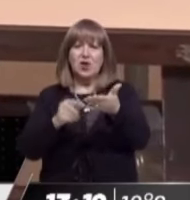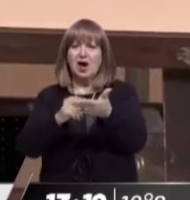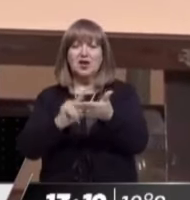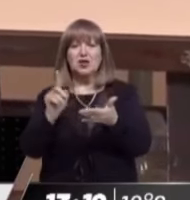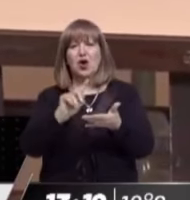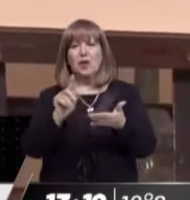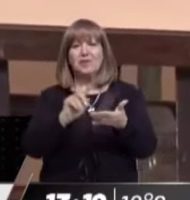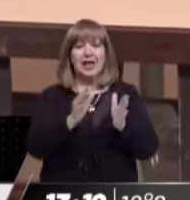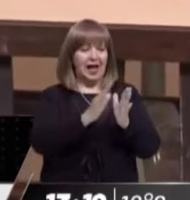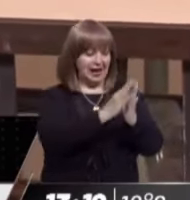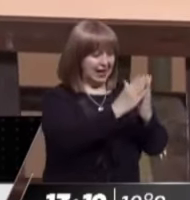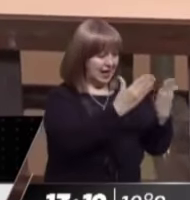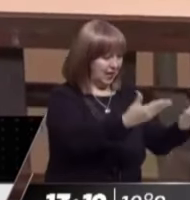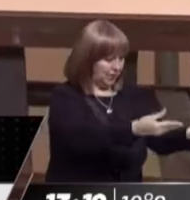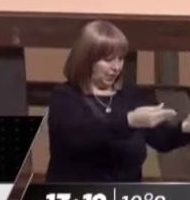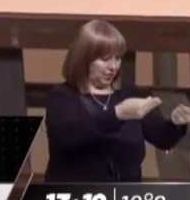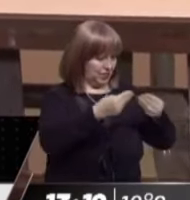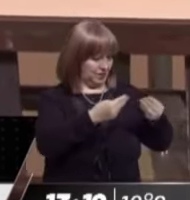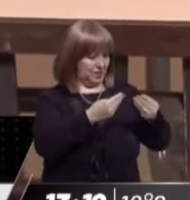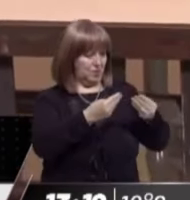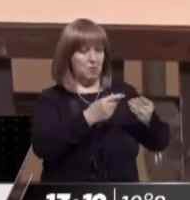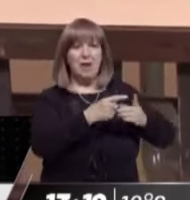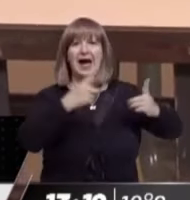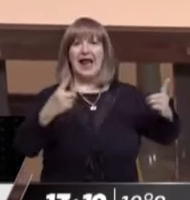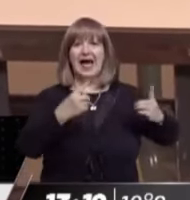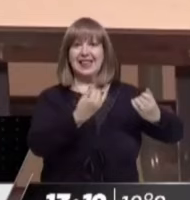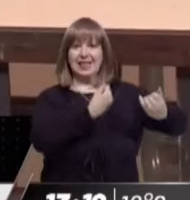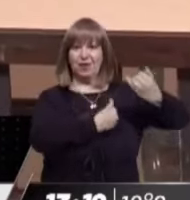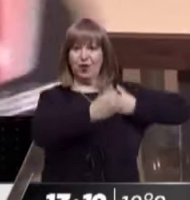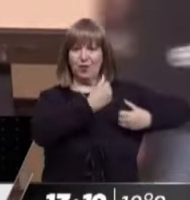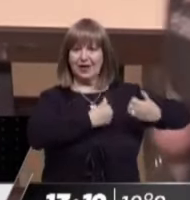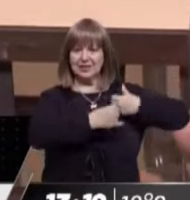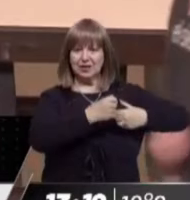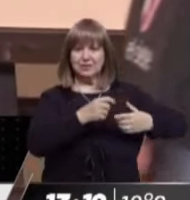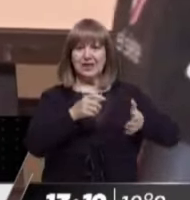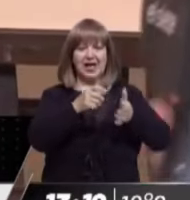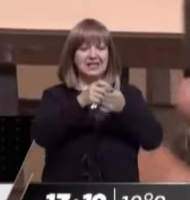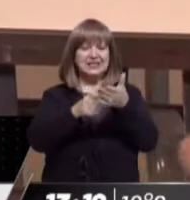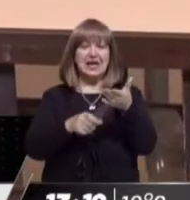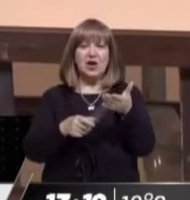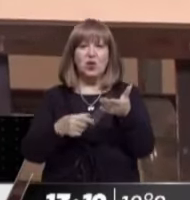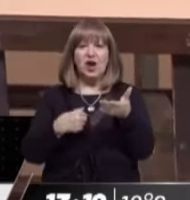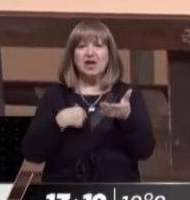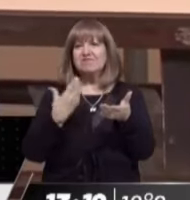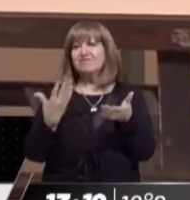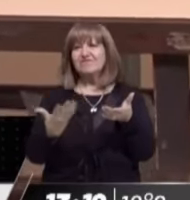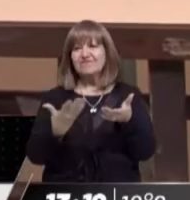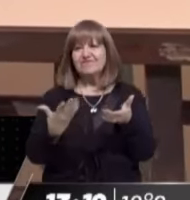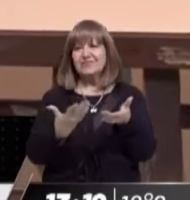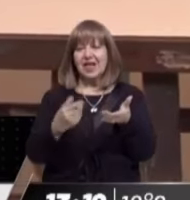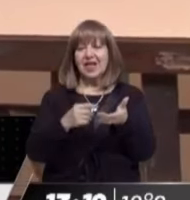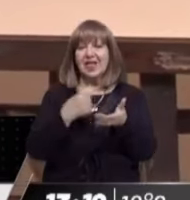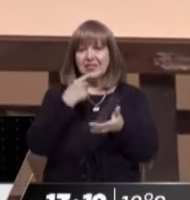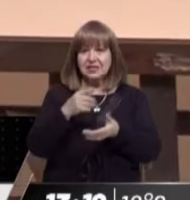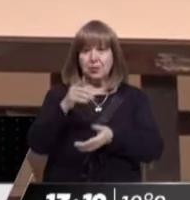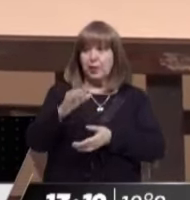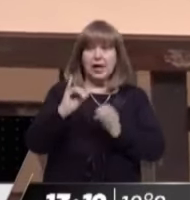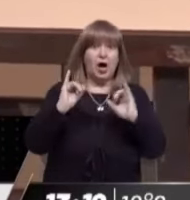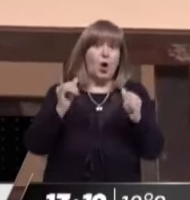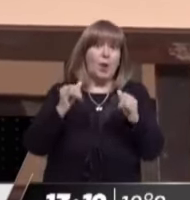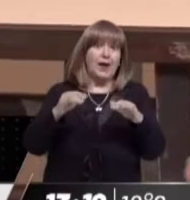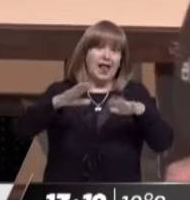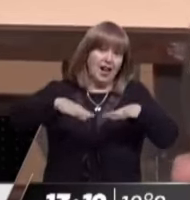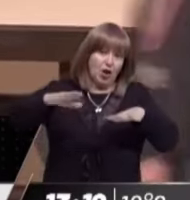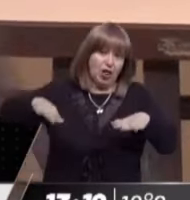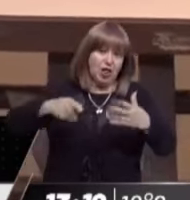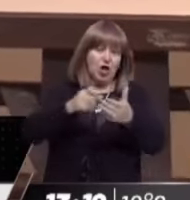que como que el libro me trae más información. Bien. ¿Y qué te pasa cuando agarras el celular? Porque viste que ahora está todo esto que los chicos tienen el